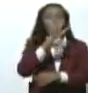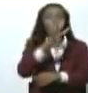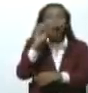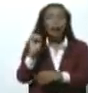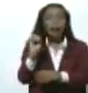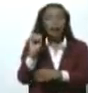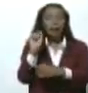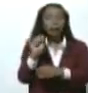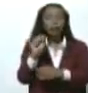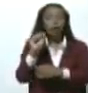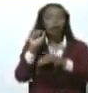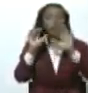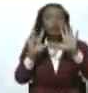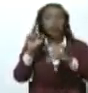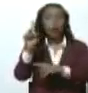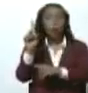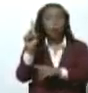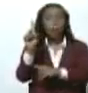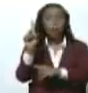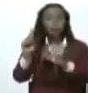40.81% del total.